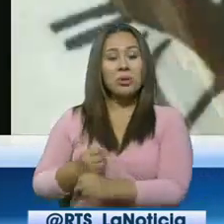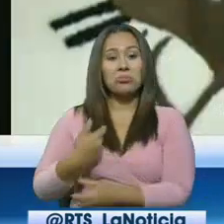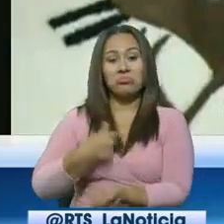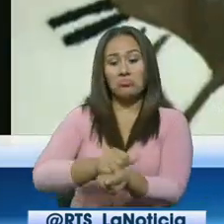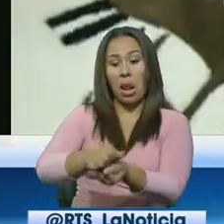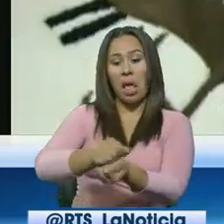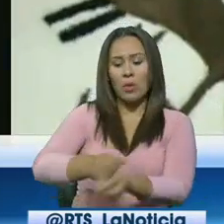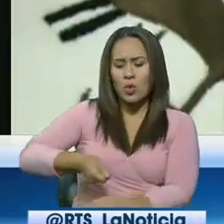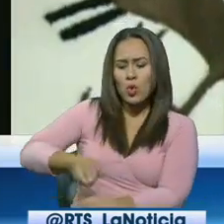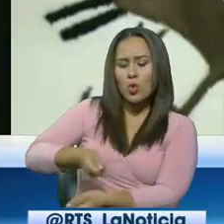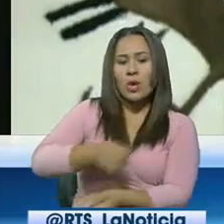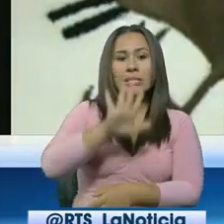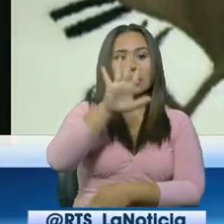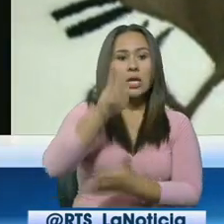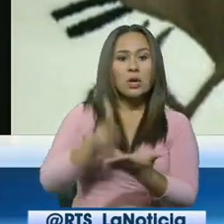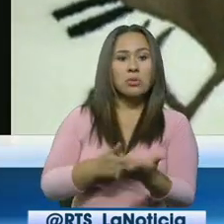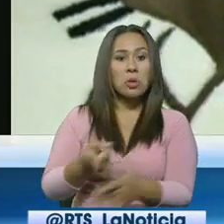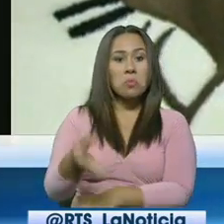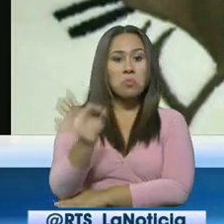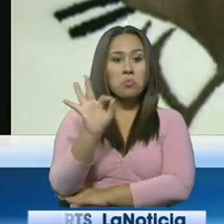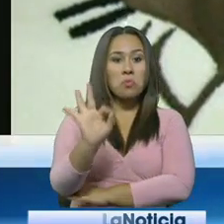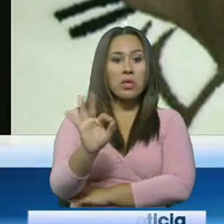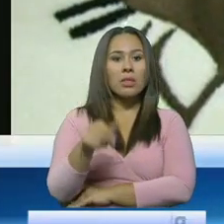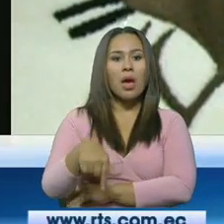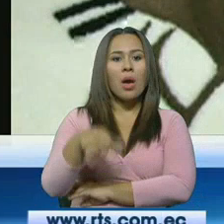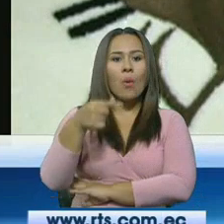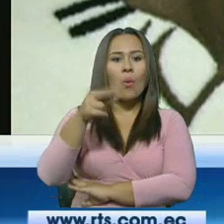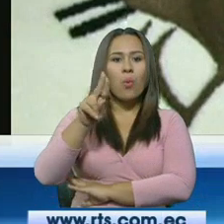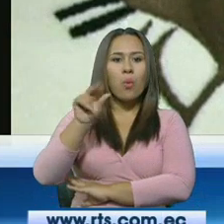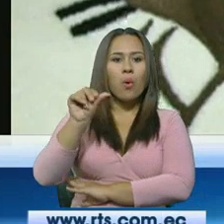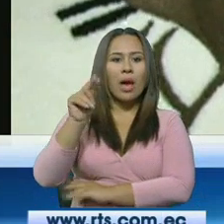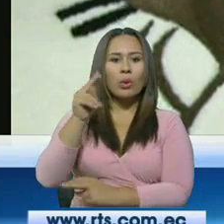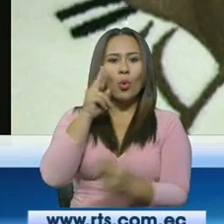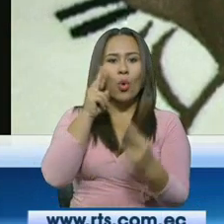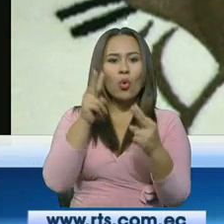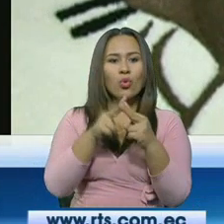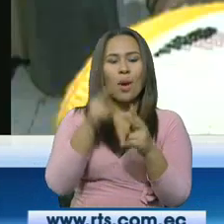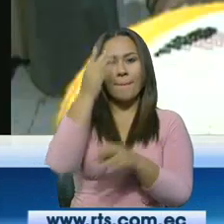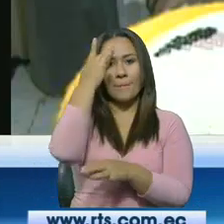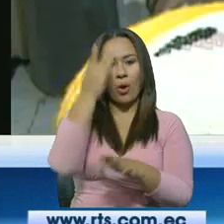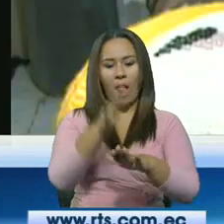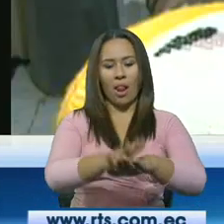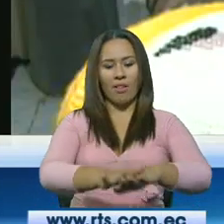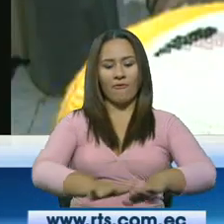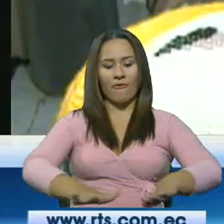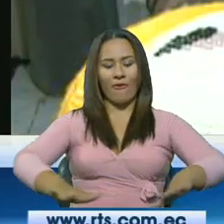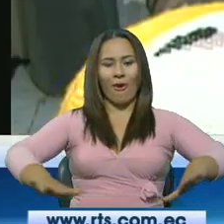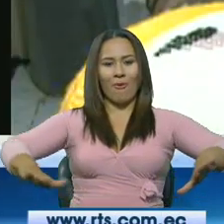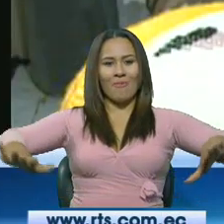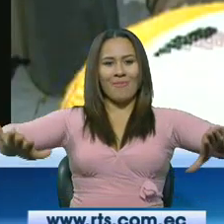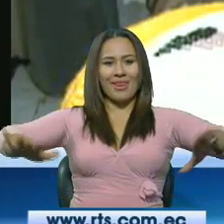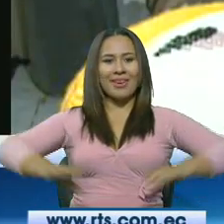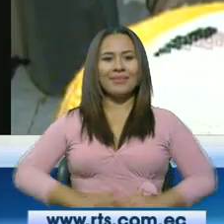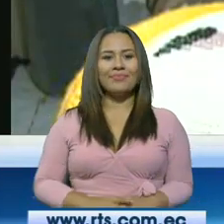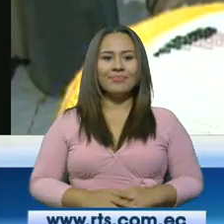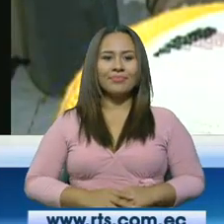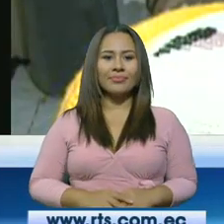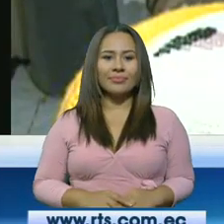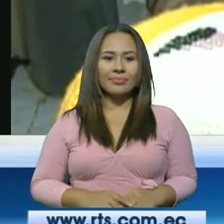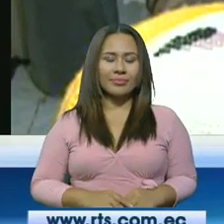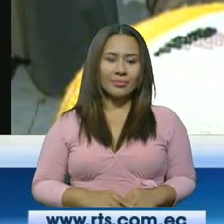están muy buenas. Bueno, Guano se hizo conocer por la alfombra. Una de